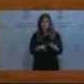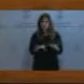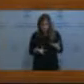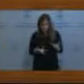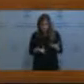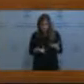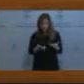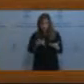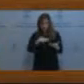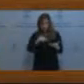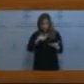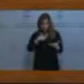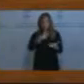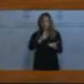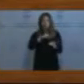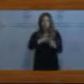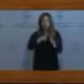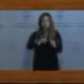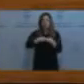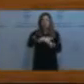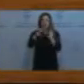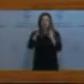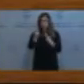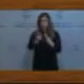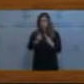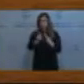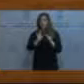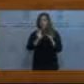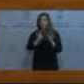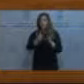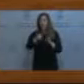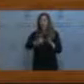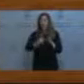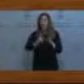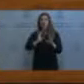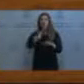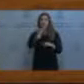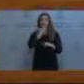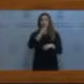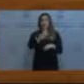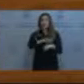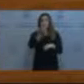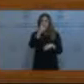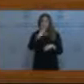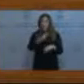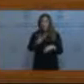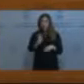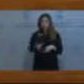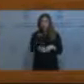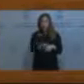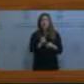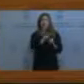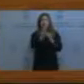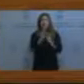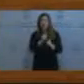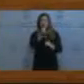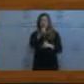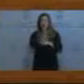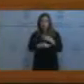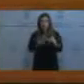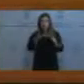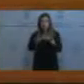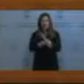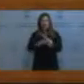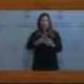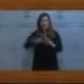cartera propia del sistema público, sino que se hace mediante concierto con el Colegio de Podólogos. La forma para hacerlo es amplia